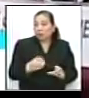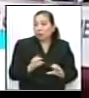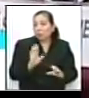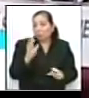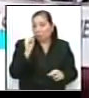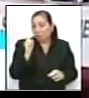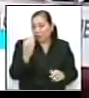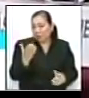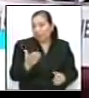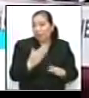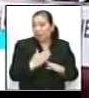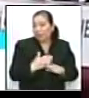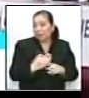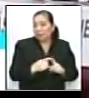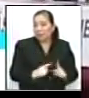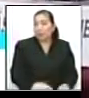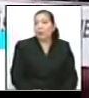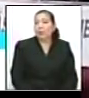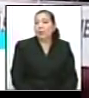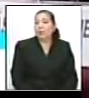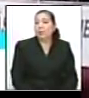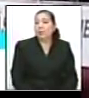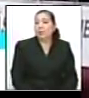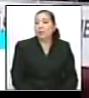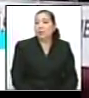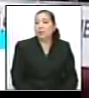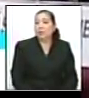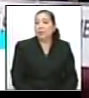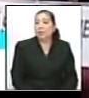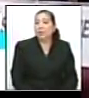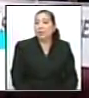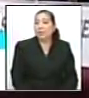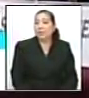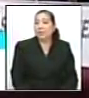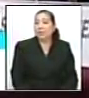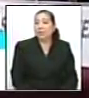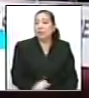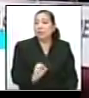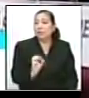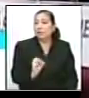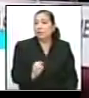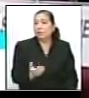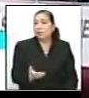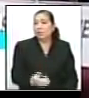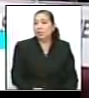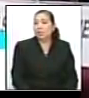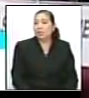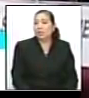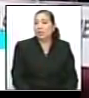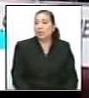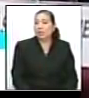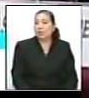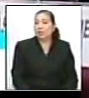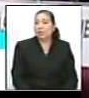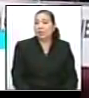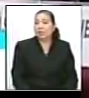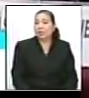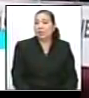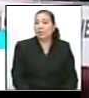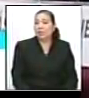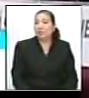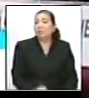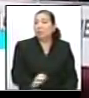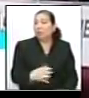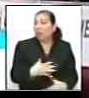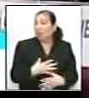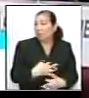su derecho a defensa y justamente ver, porque para eso es esta comisión, si efectivamente hay un